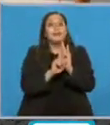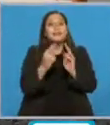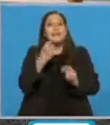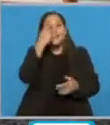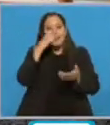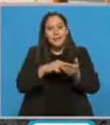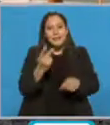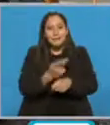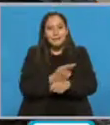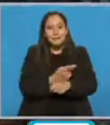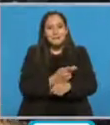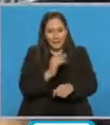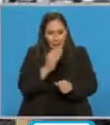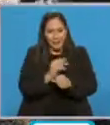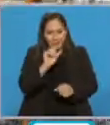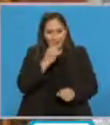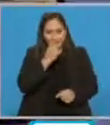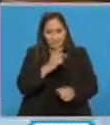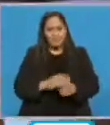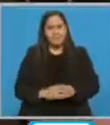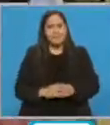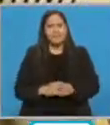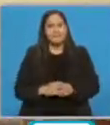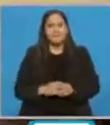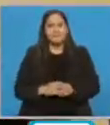pasó? Ahorita le digo.